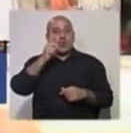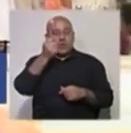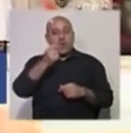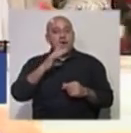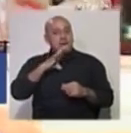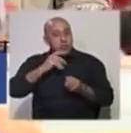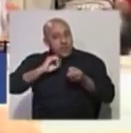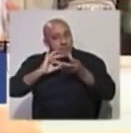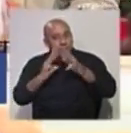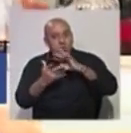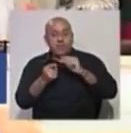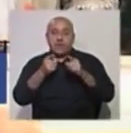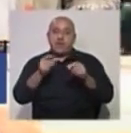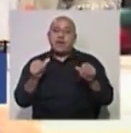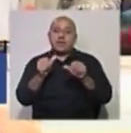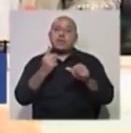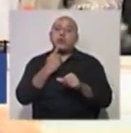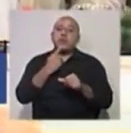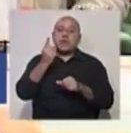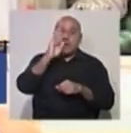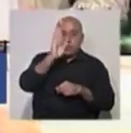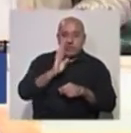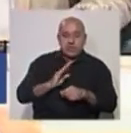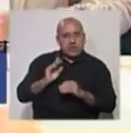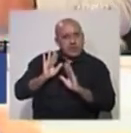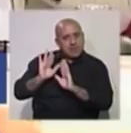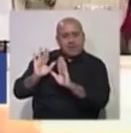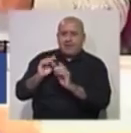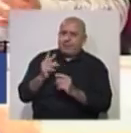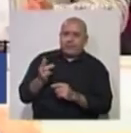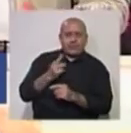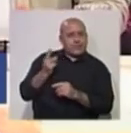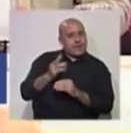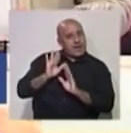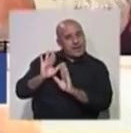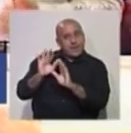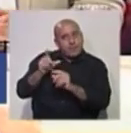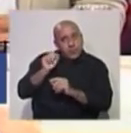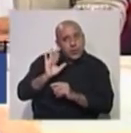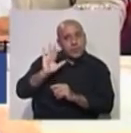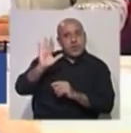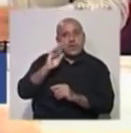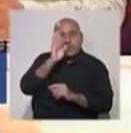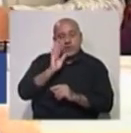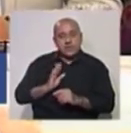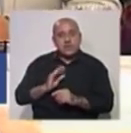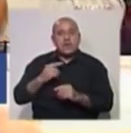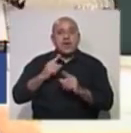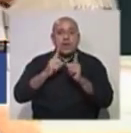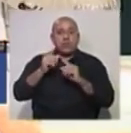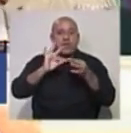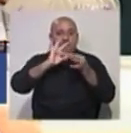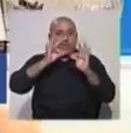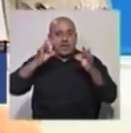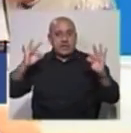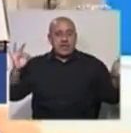forma de ejercer la política en Brasil que era deplorable, que está plasmado incluso en alguna frase del propio José